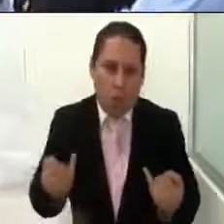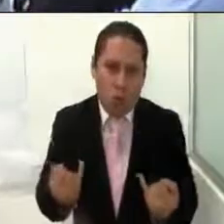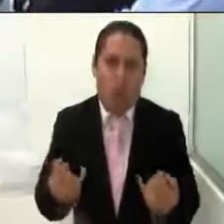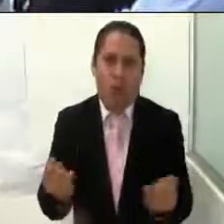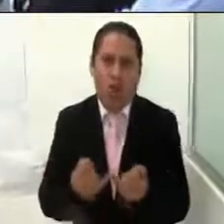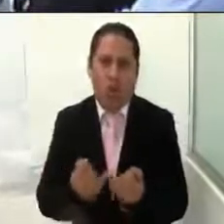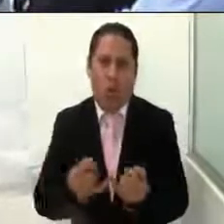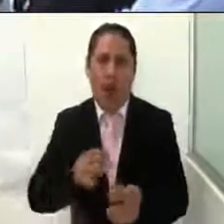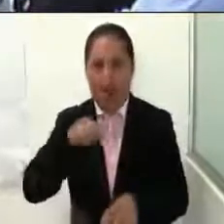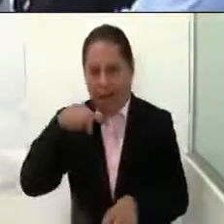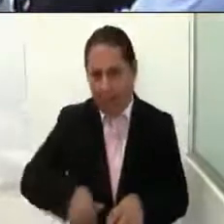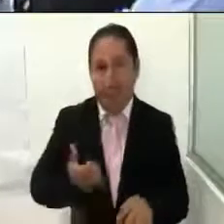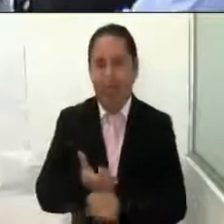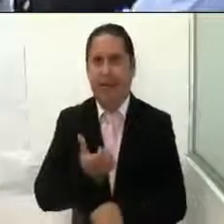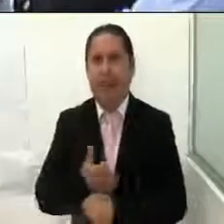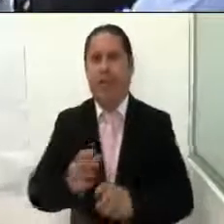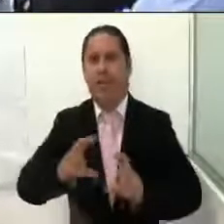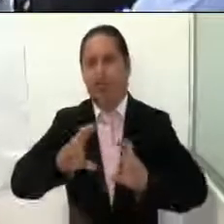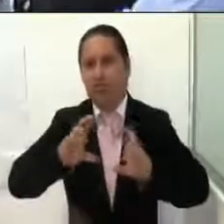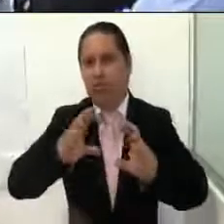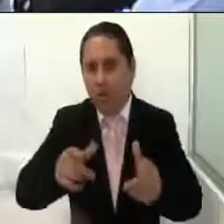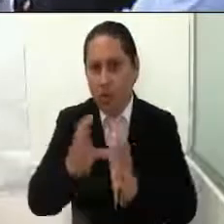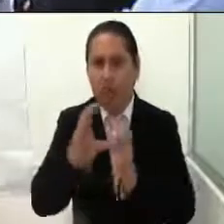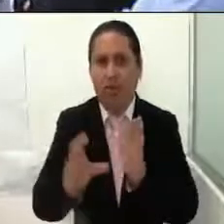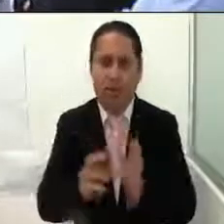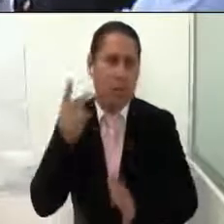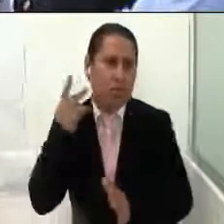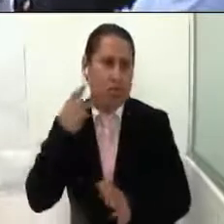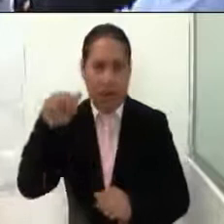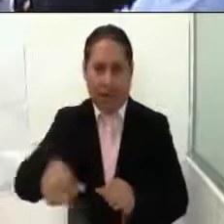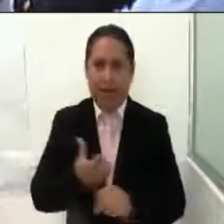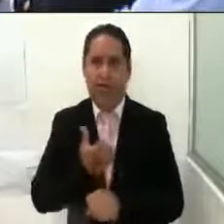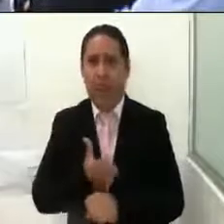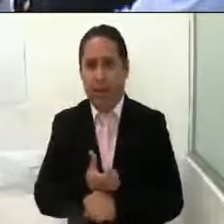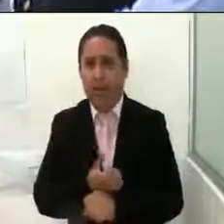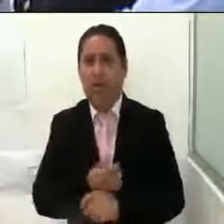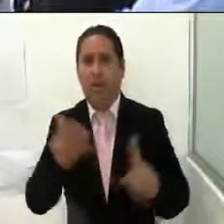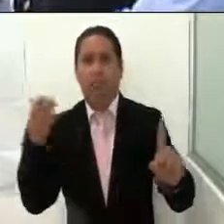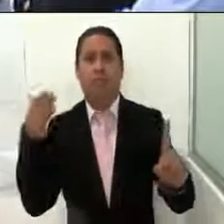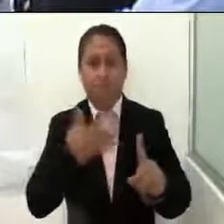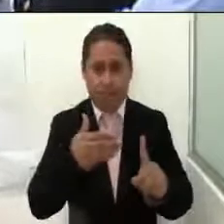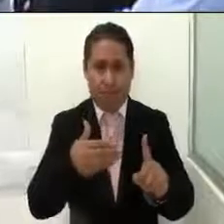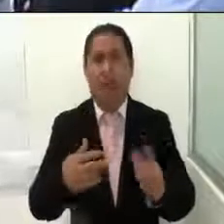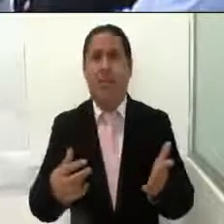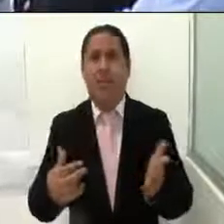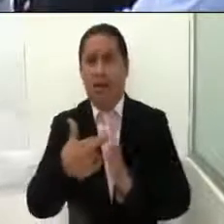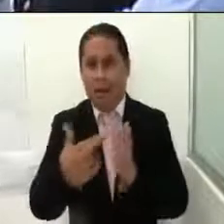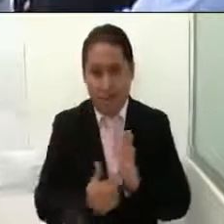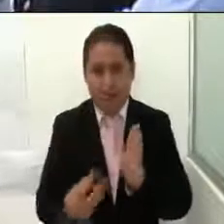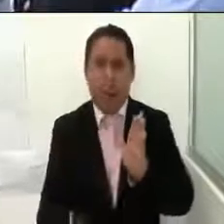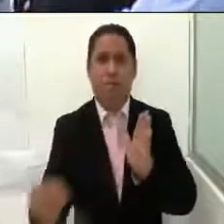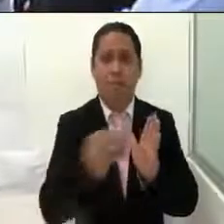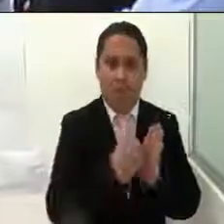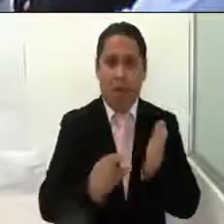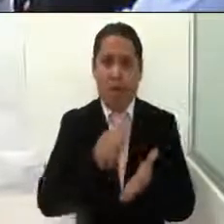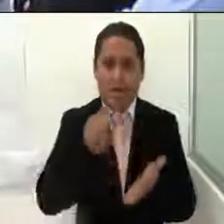estado mexicano se aparte y la constitución política local con miras a reformar adicionar o derogar